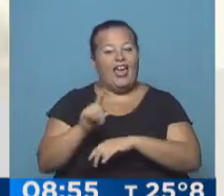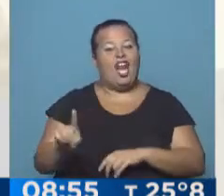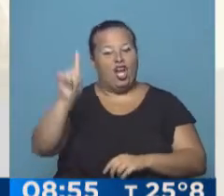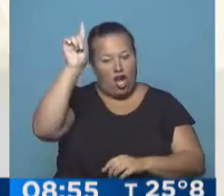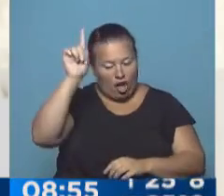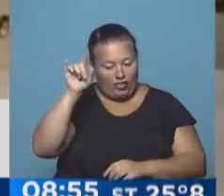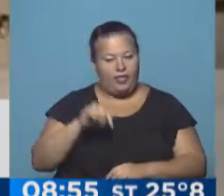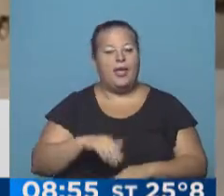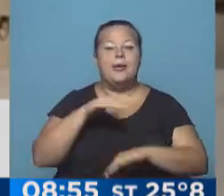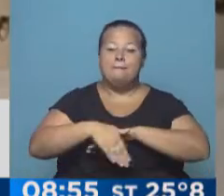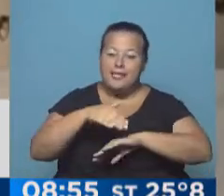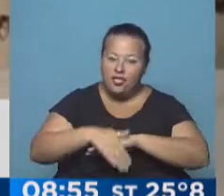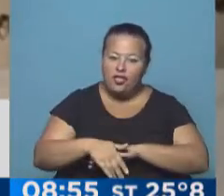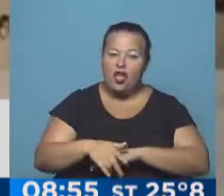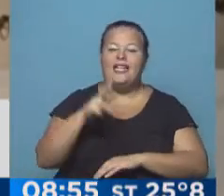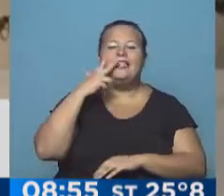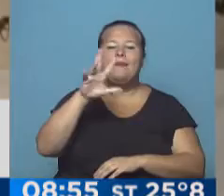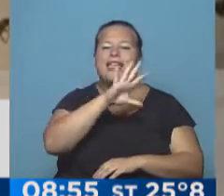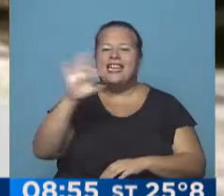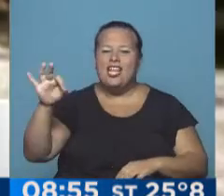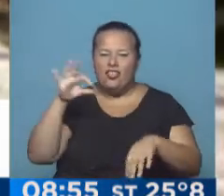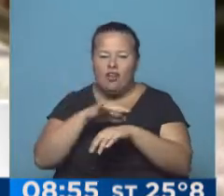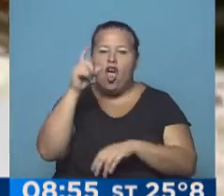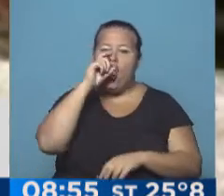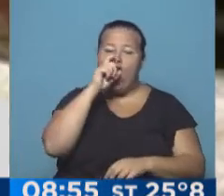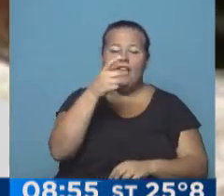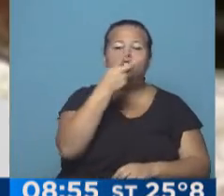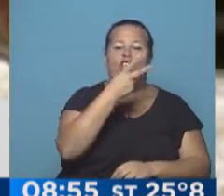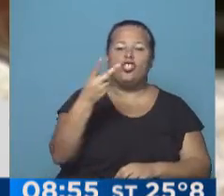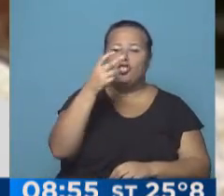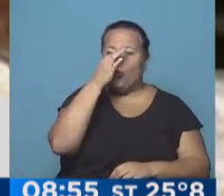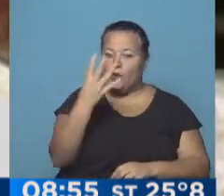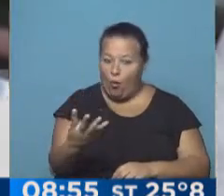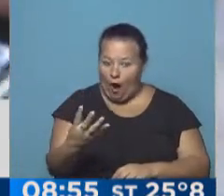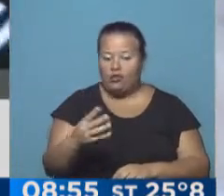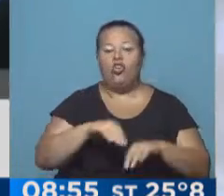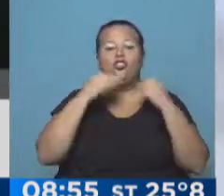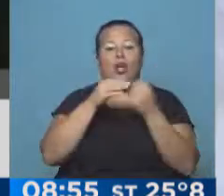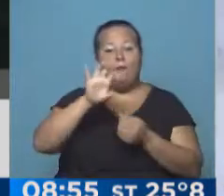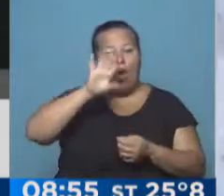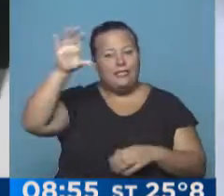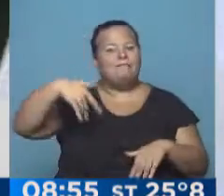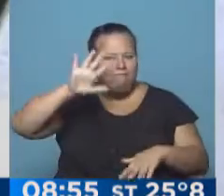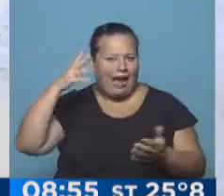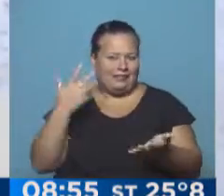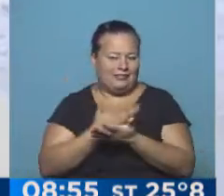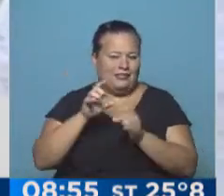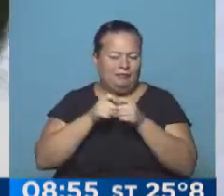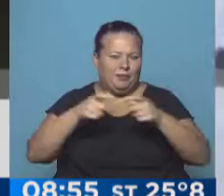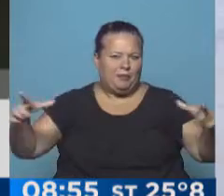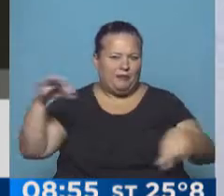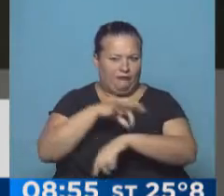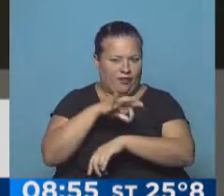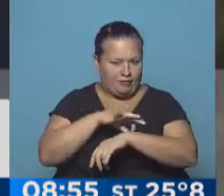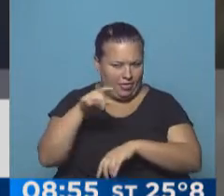litoral. Misiones con 3.500 casos y Corrientes con 224 son las provincias más afectadas por el brote de la